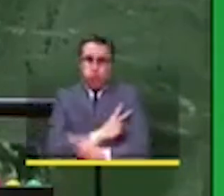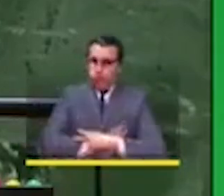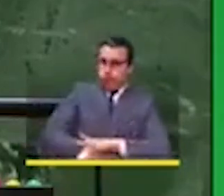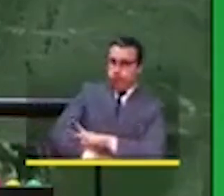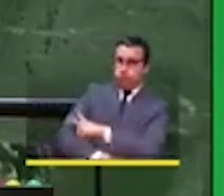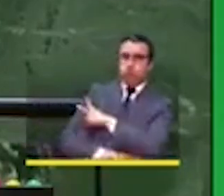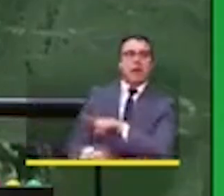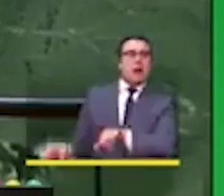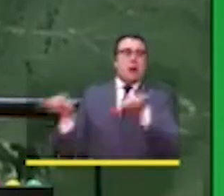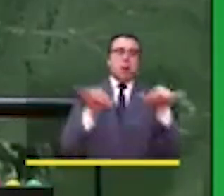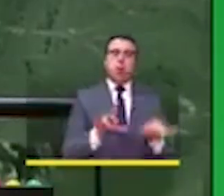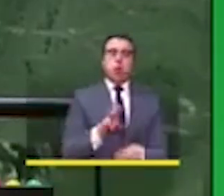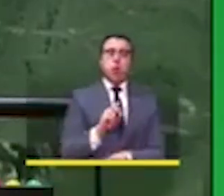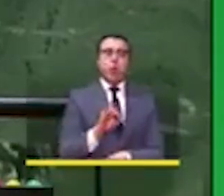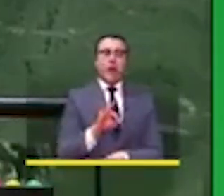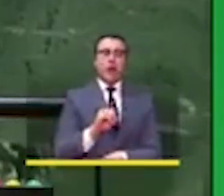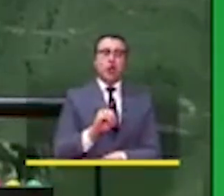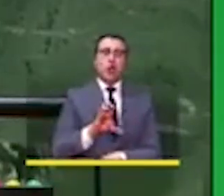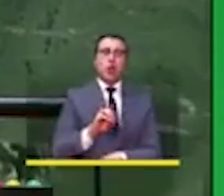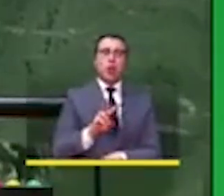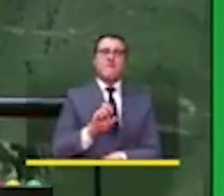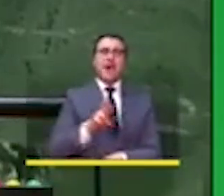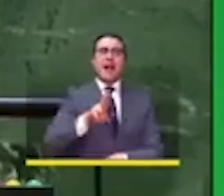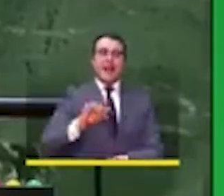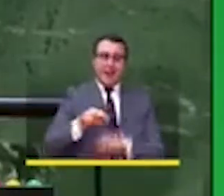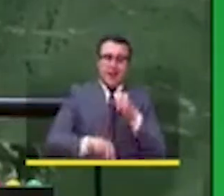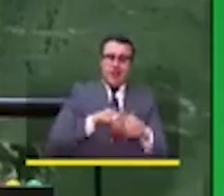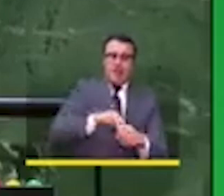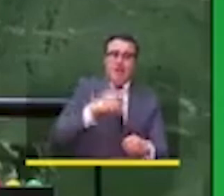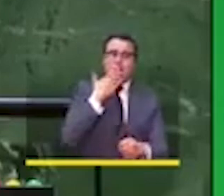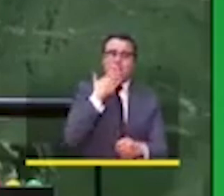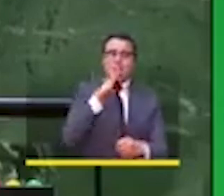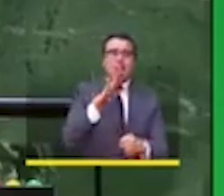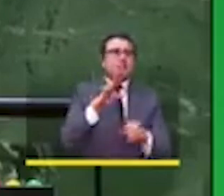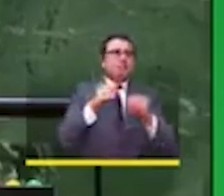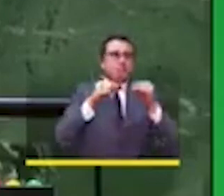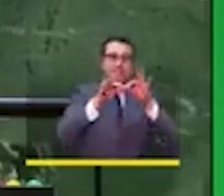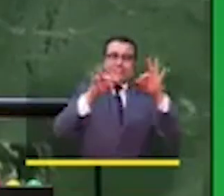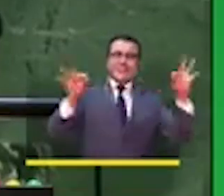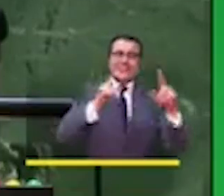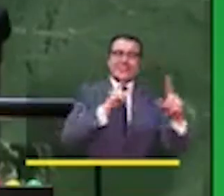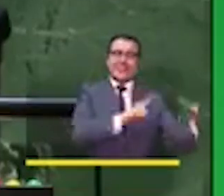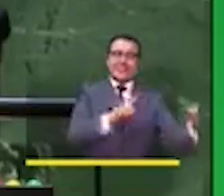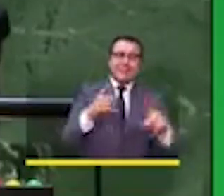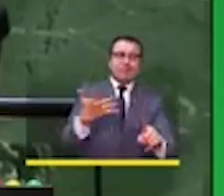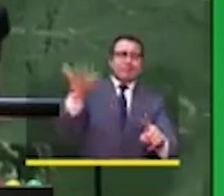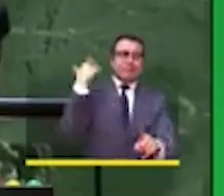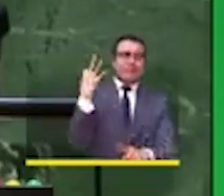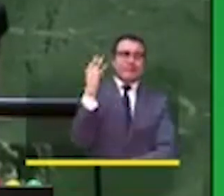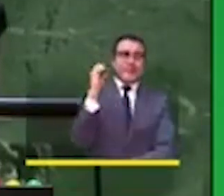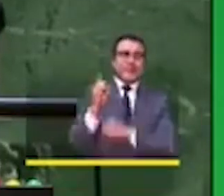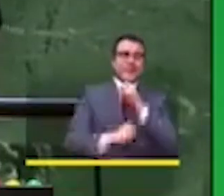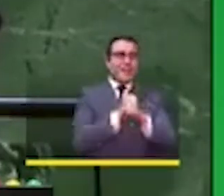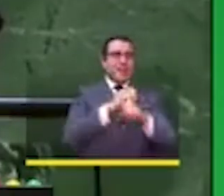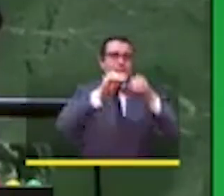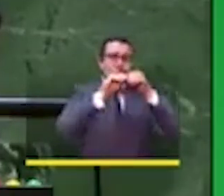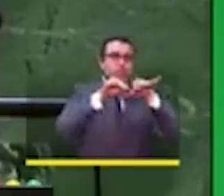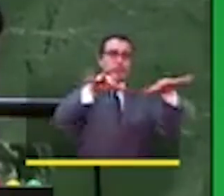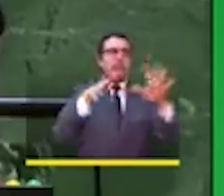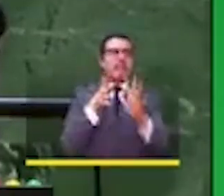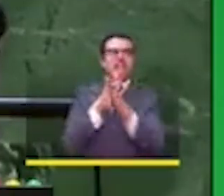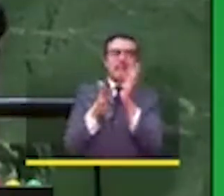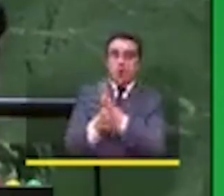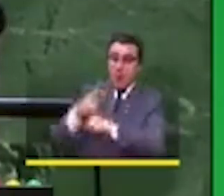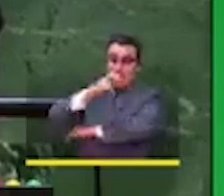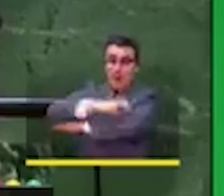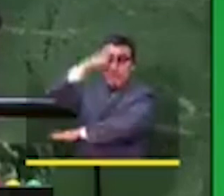Roberto Cobaría, el indígena uwa colombiano, lo decía al mundo hace 30 años. Sacar el petróleo,